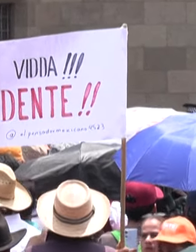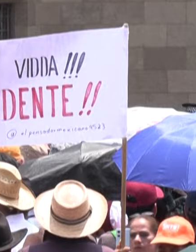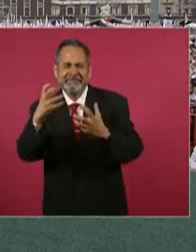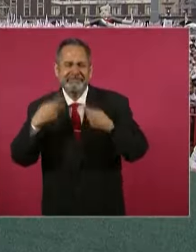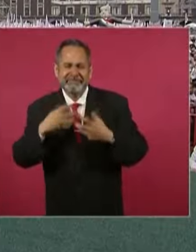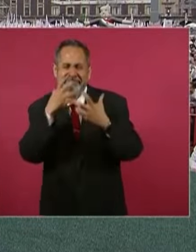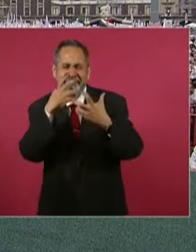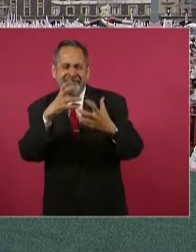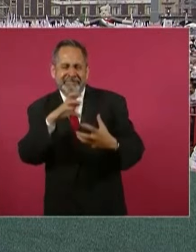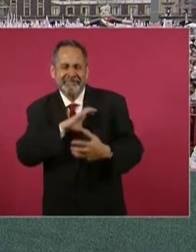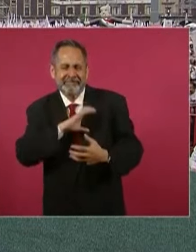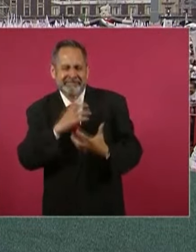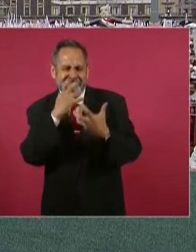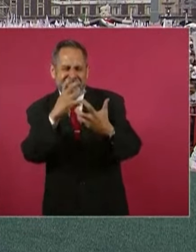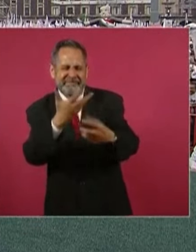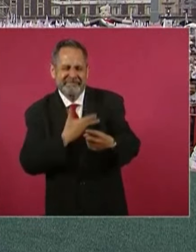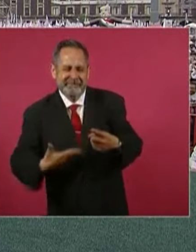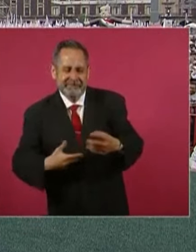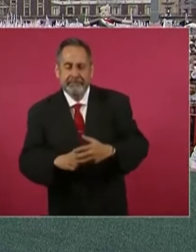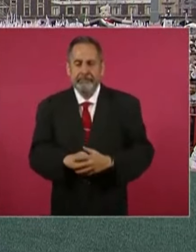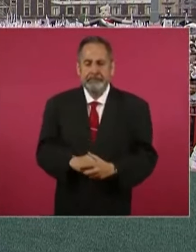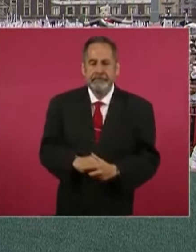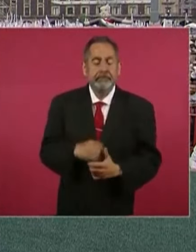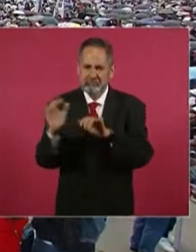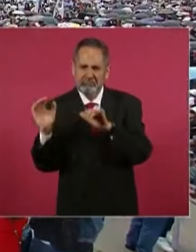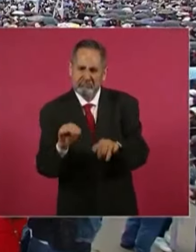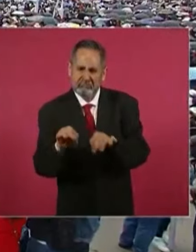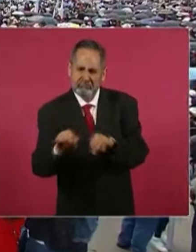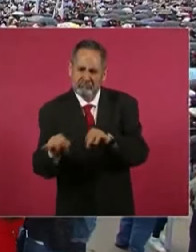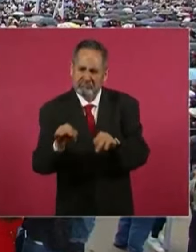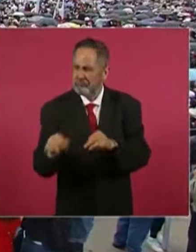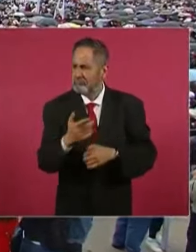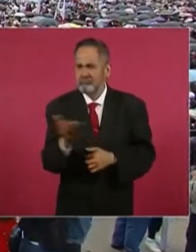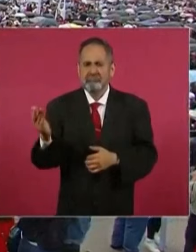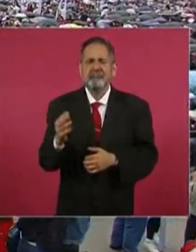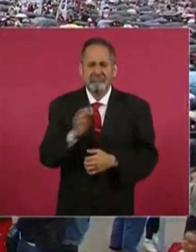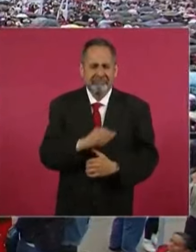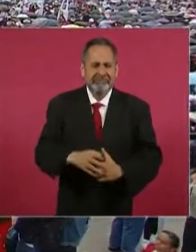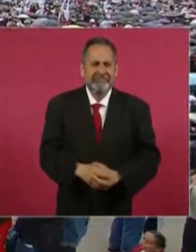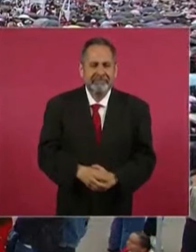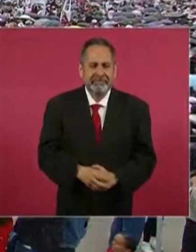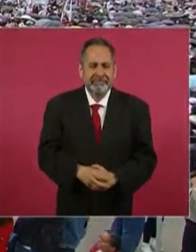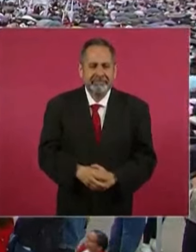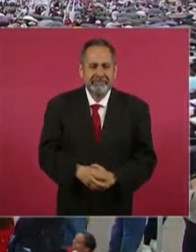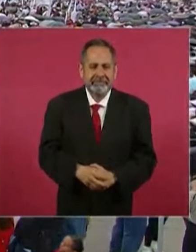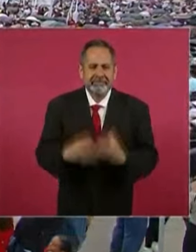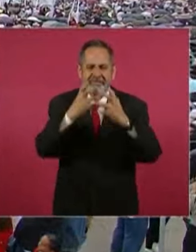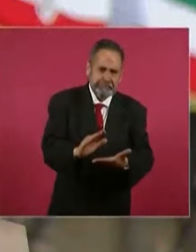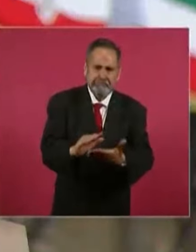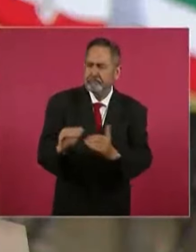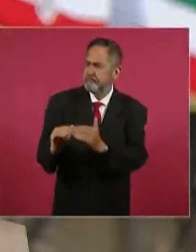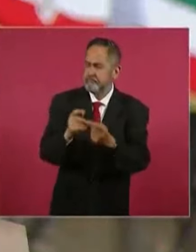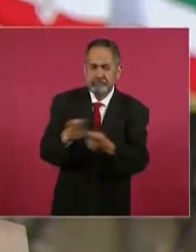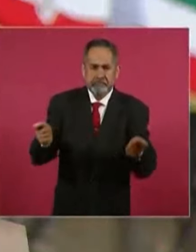Judicial. La columna vertebral del proyecto plantea la elección de jueces y magistrados por voto popular, una propuesta que